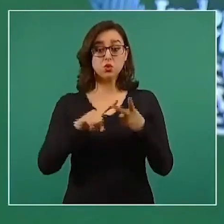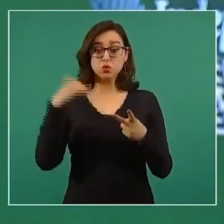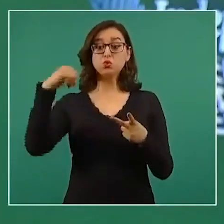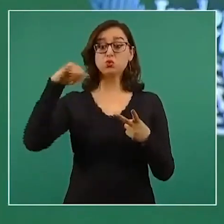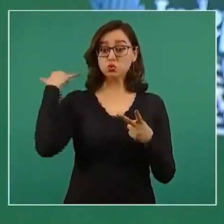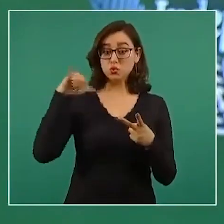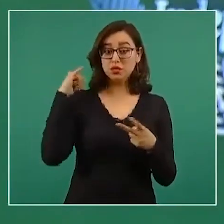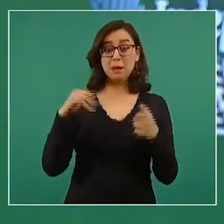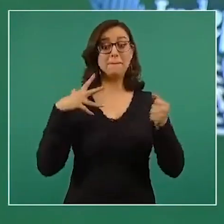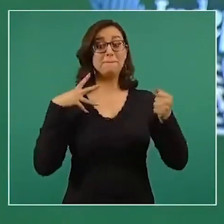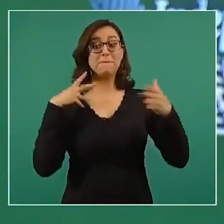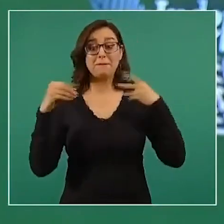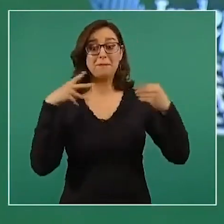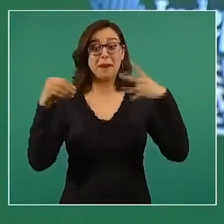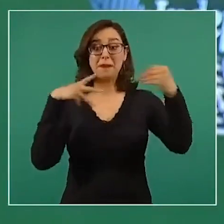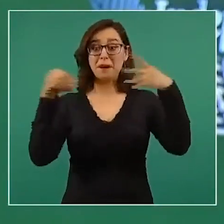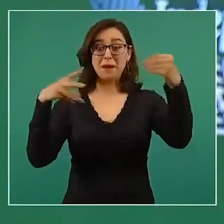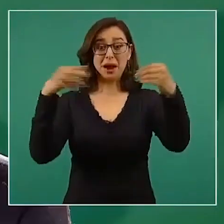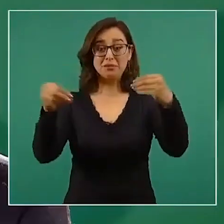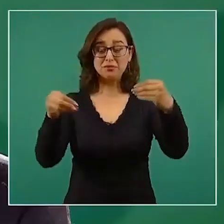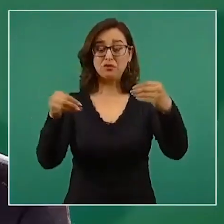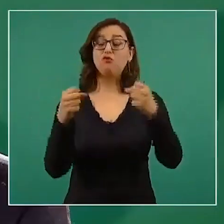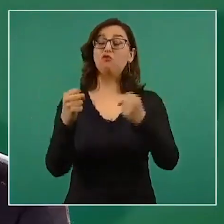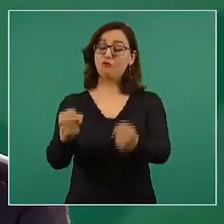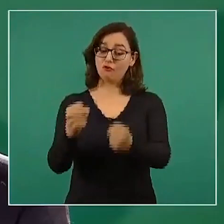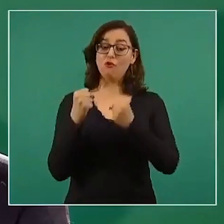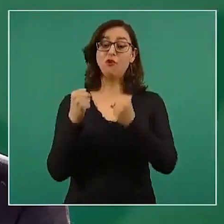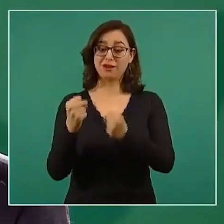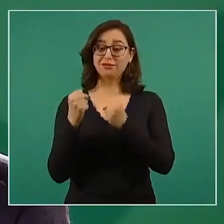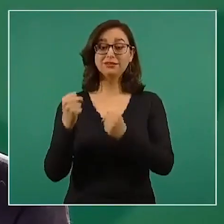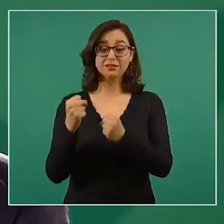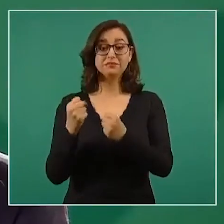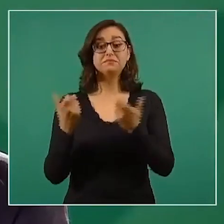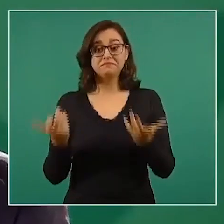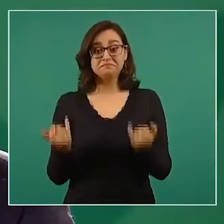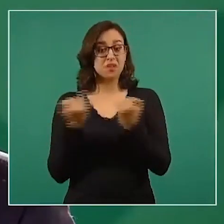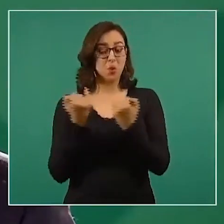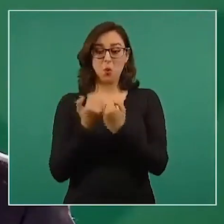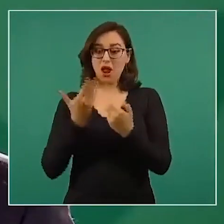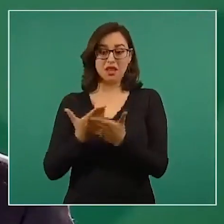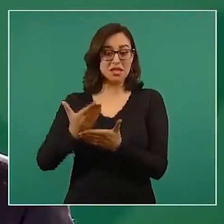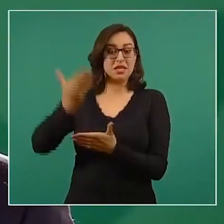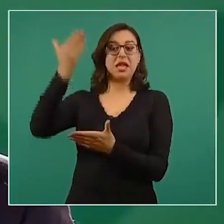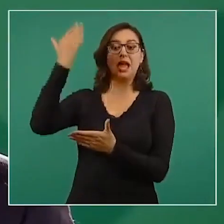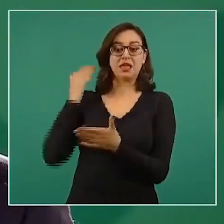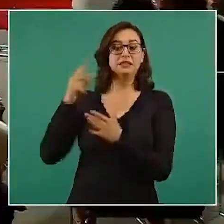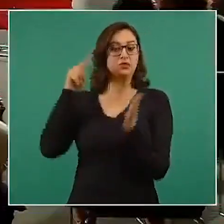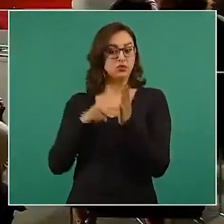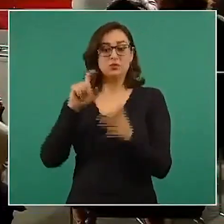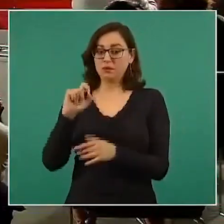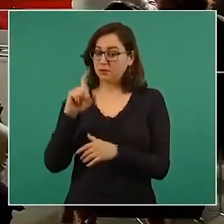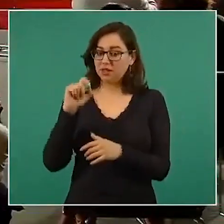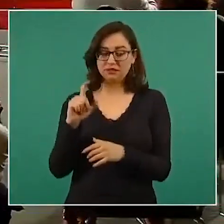epidémica de este momento se compara con lo que tuvieron en su momento más activo, en el verano de